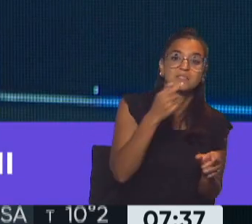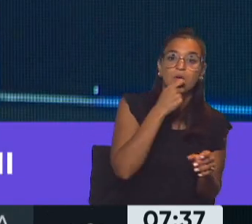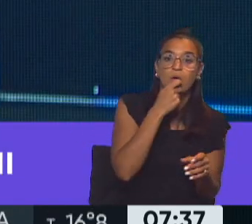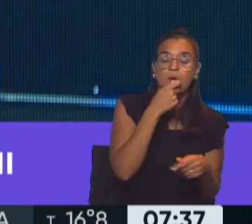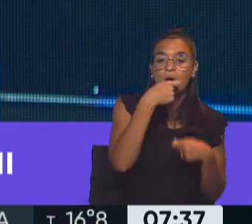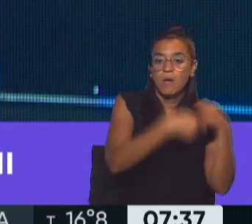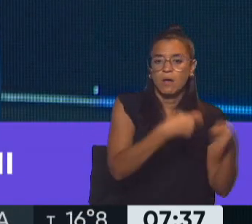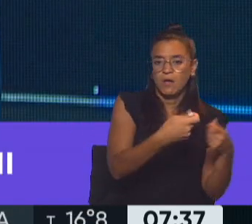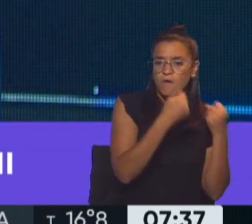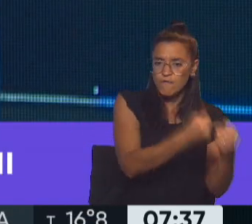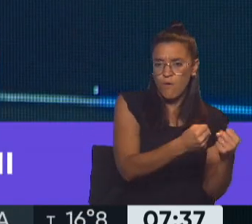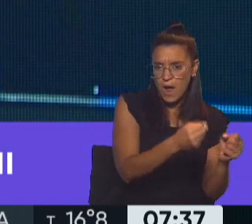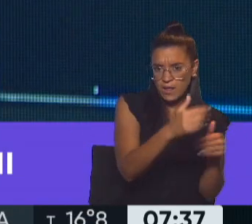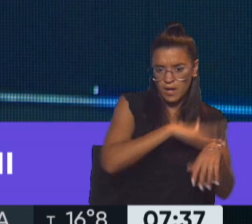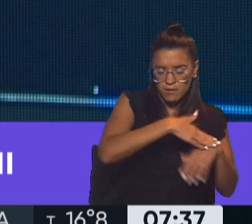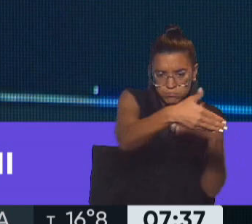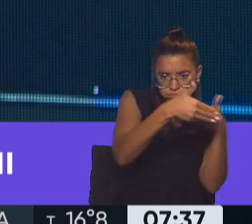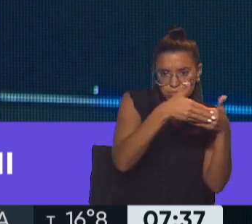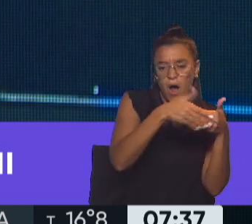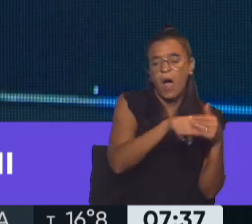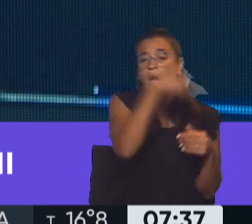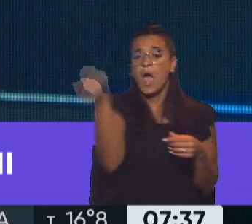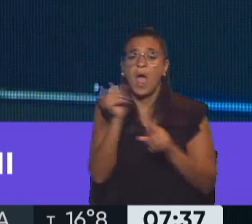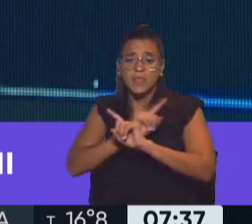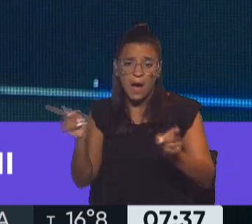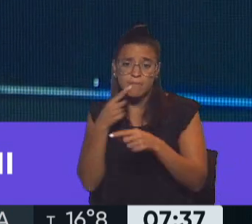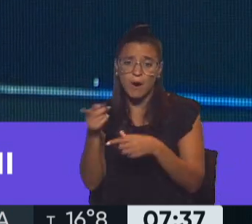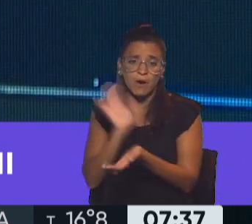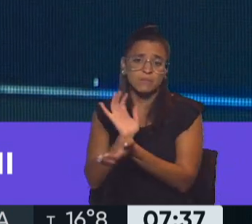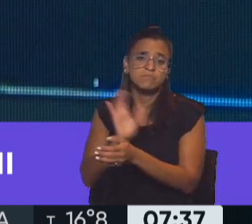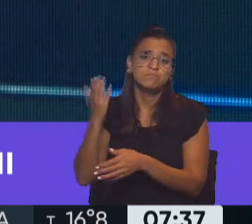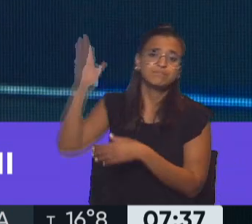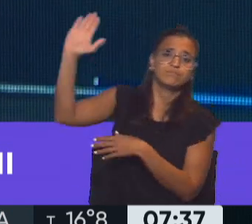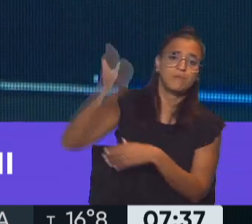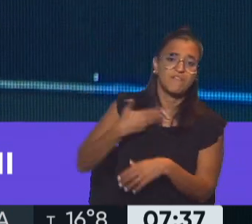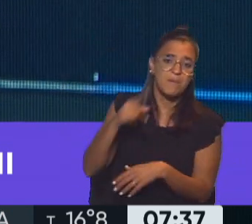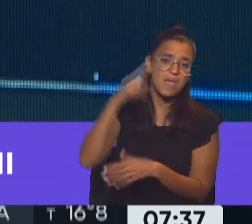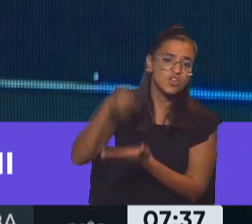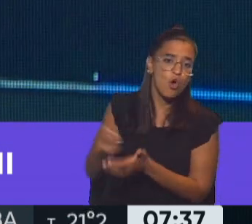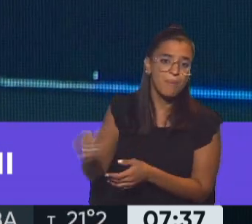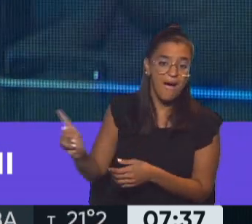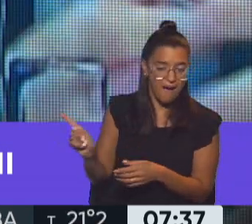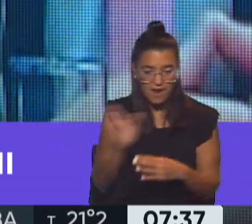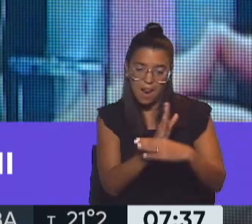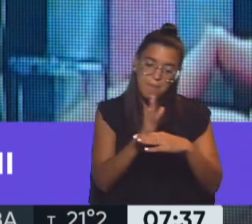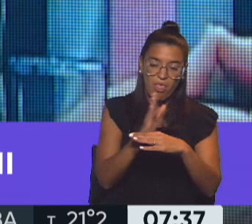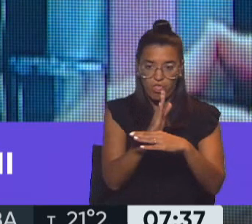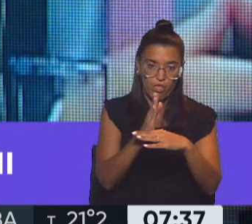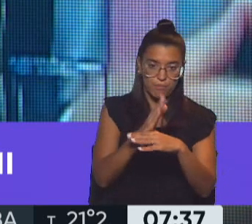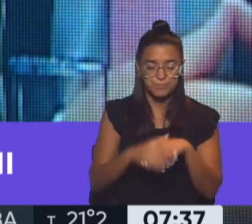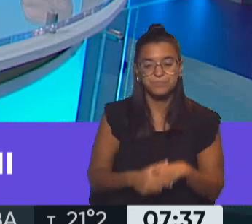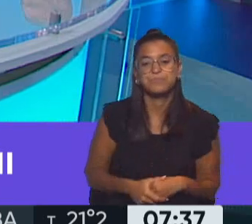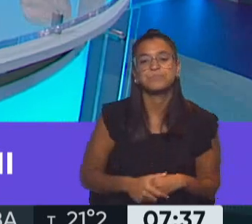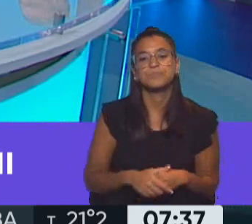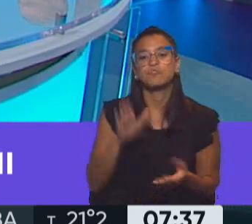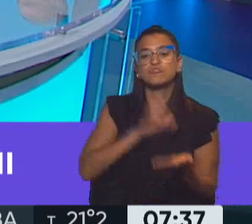fiscal muy agresivo en el corto plazo, pero tampoco se llega al punto de romper con el Fondo Monetario Internacional, que para mí no era una opción. Y en